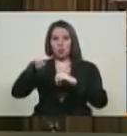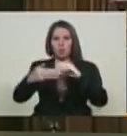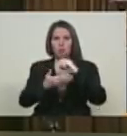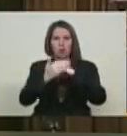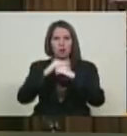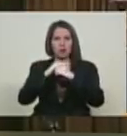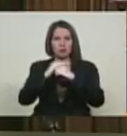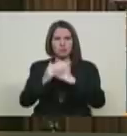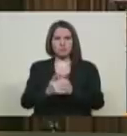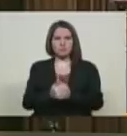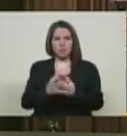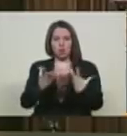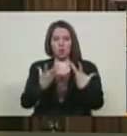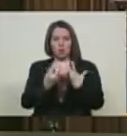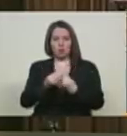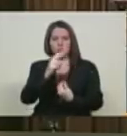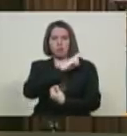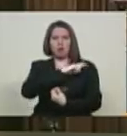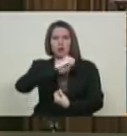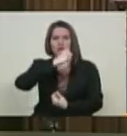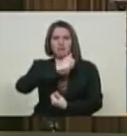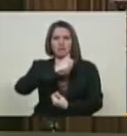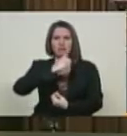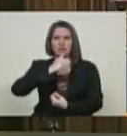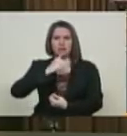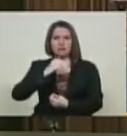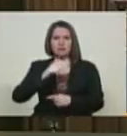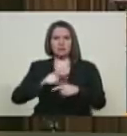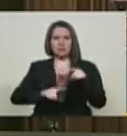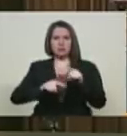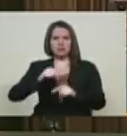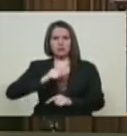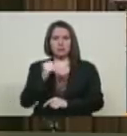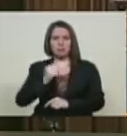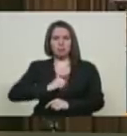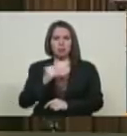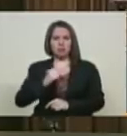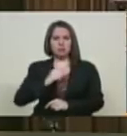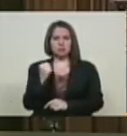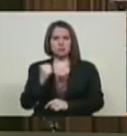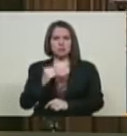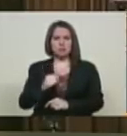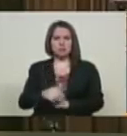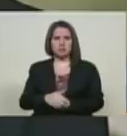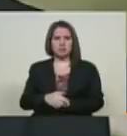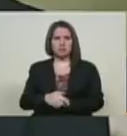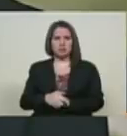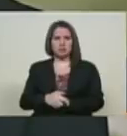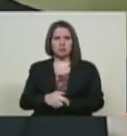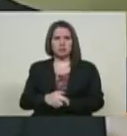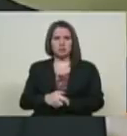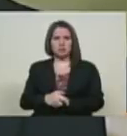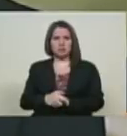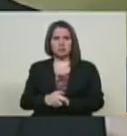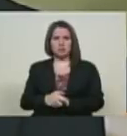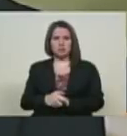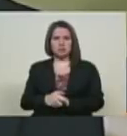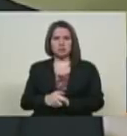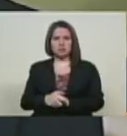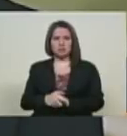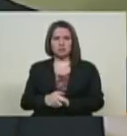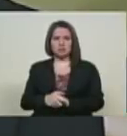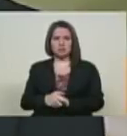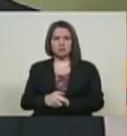junto al jefe del SEBIN, al ministro Reverol, que en el transcurso de estos días todos